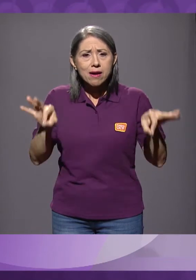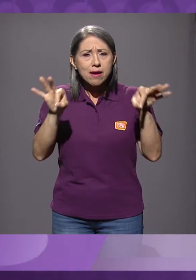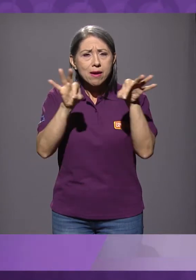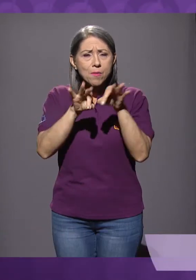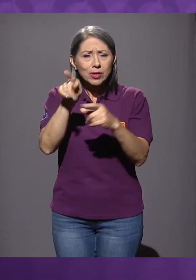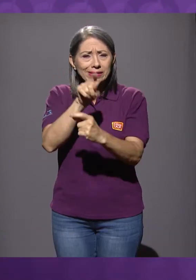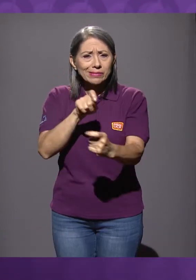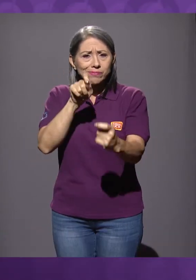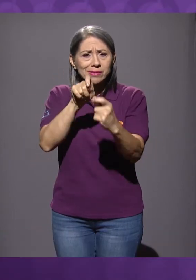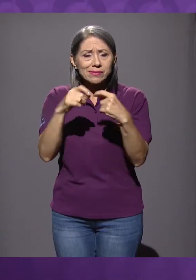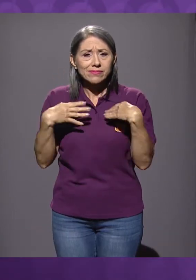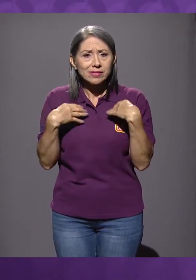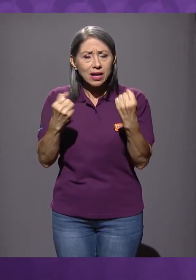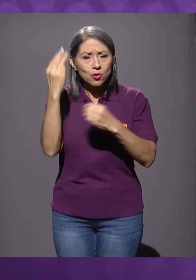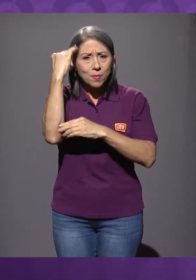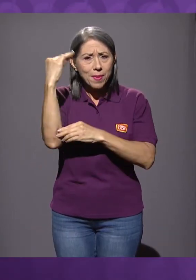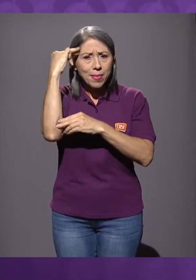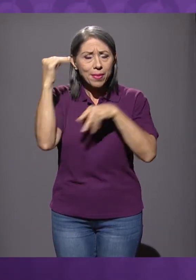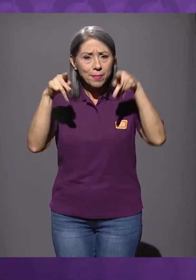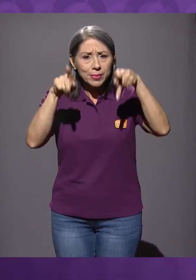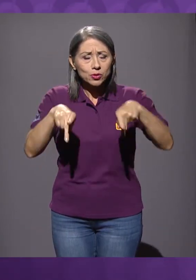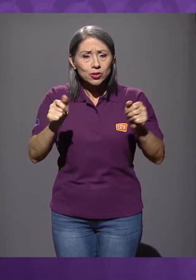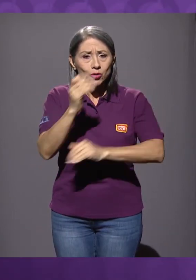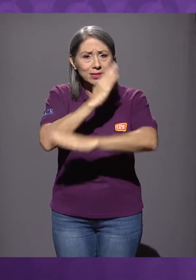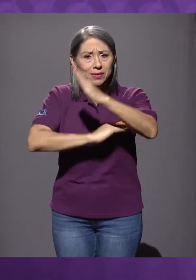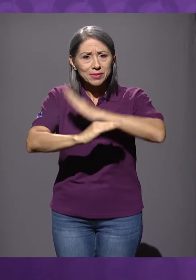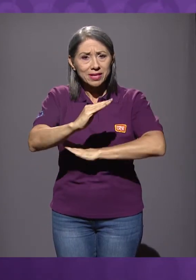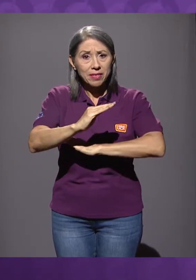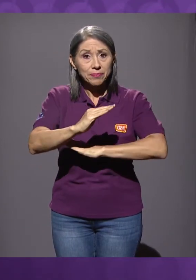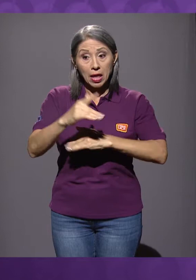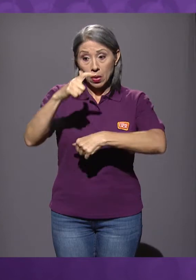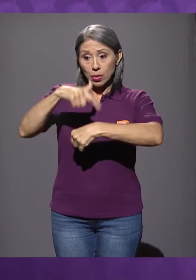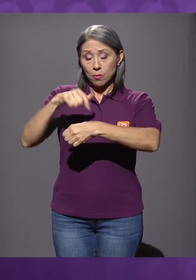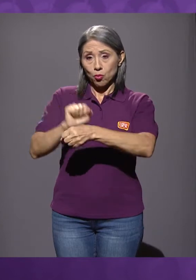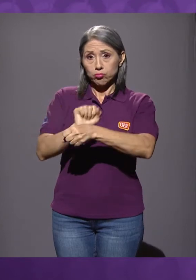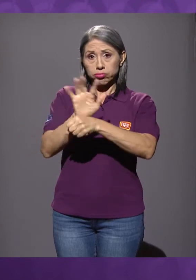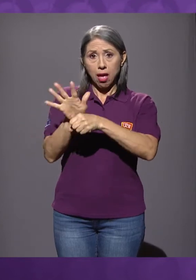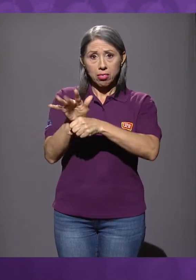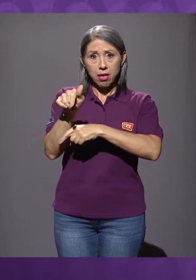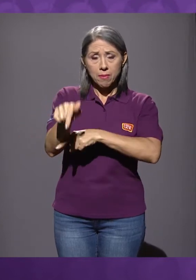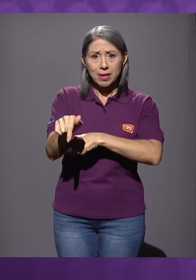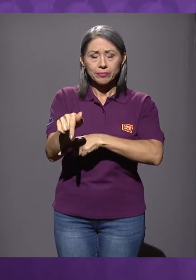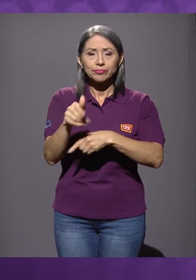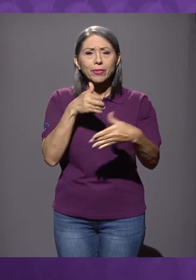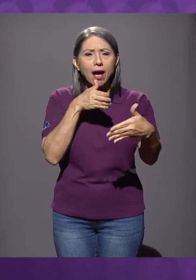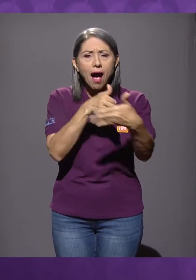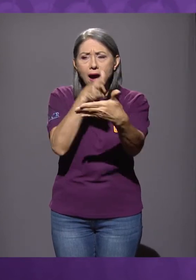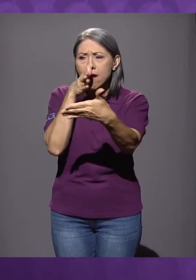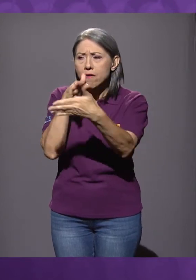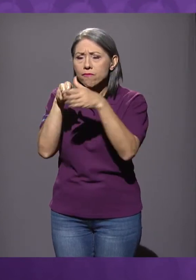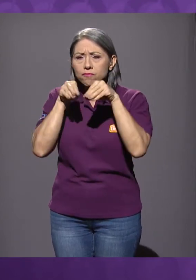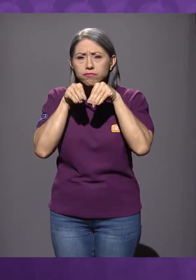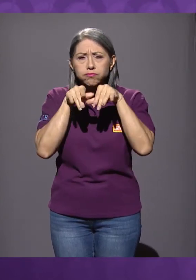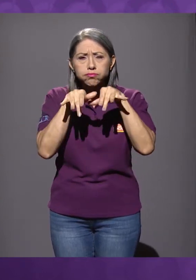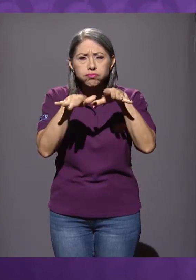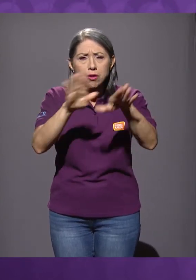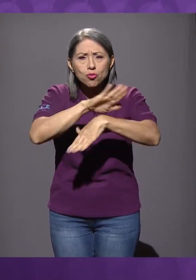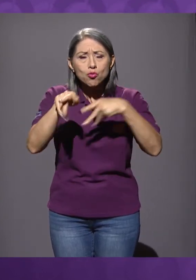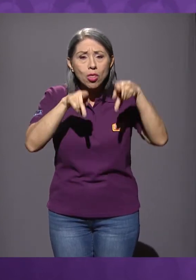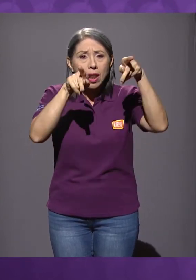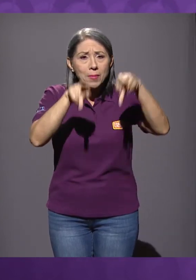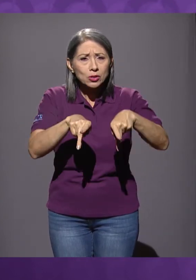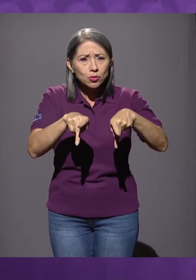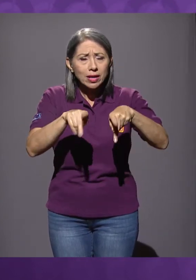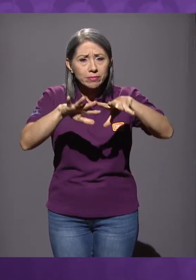hablemos específicamente de la salud mental de las personas con discapacidad. La pandemia pues ha afectado a toda la población mundial, pero ¿por